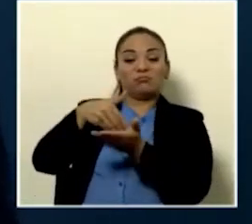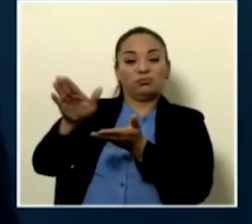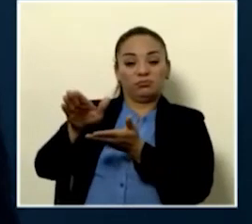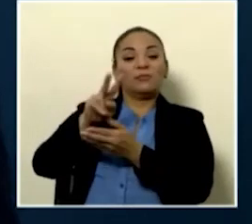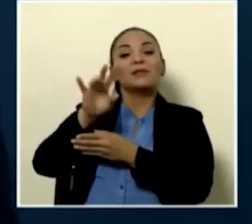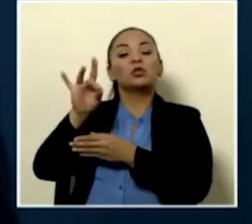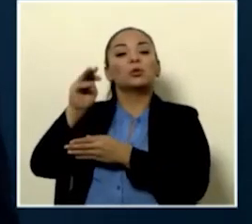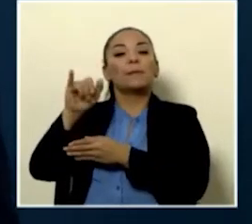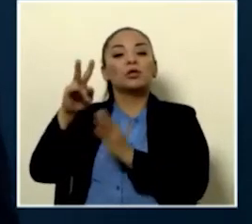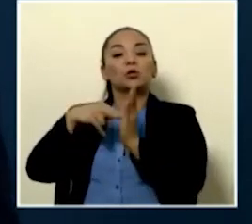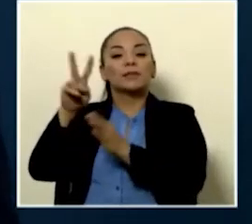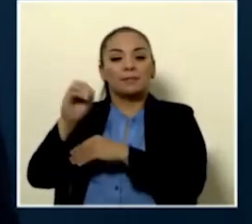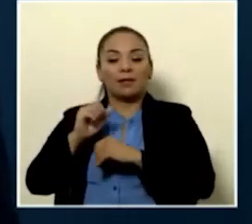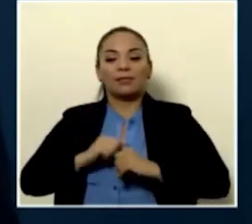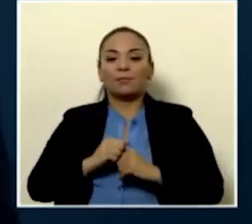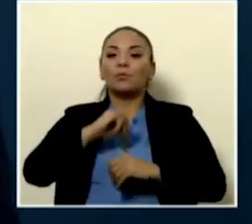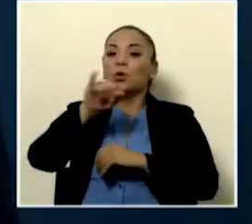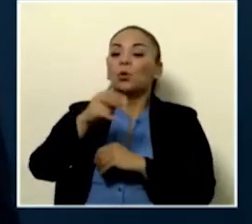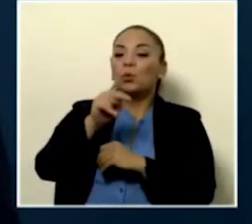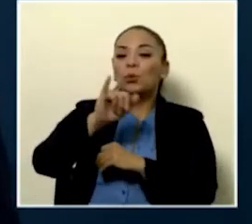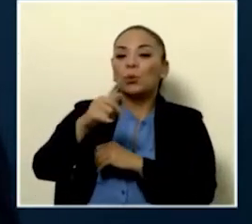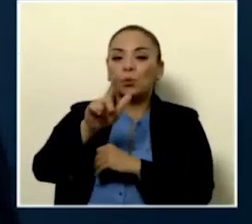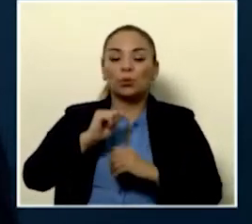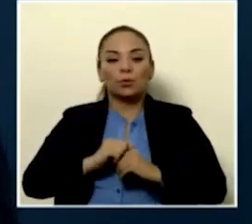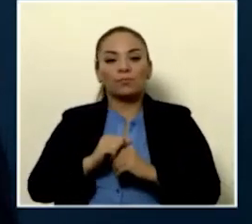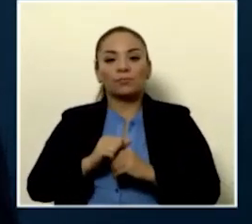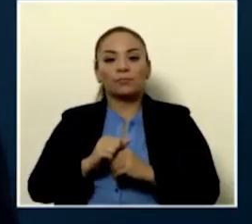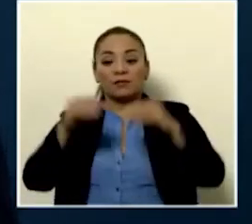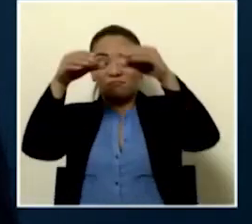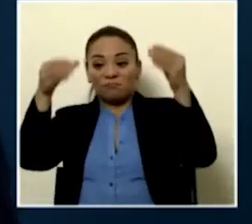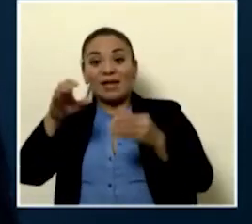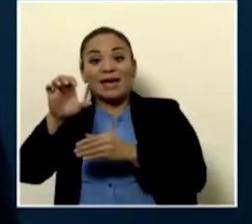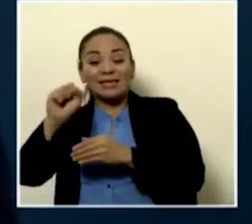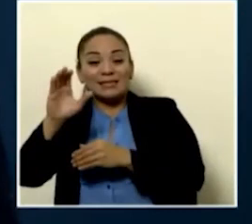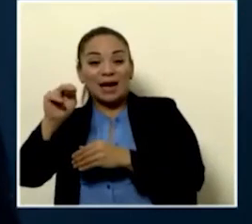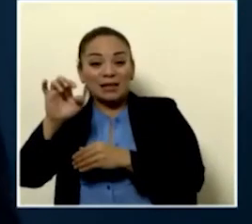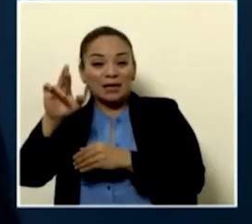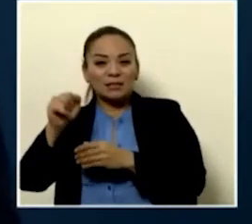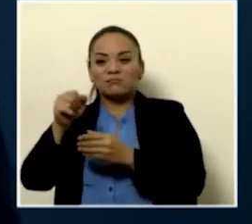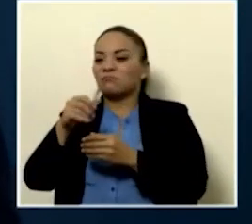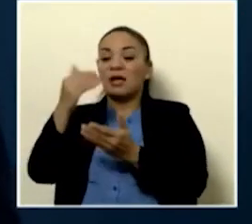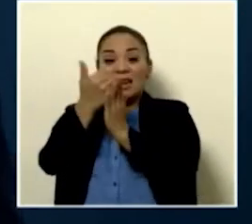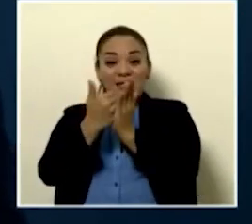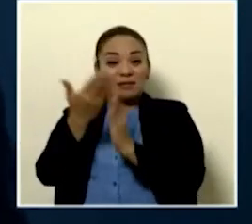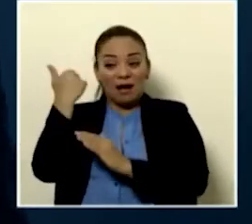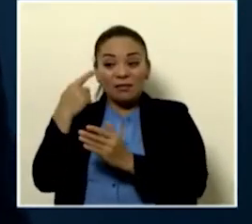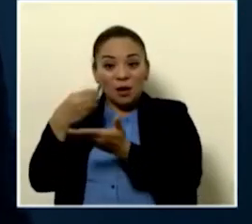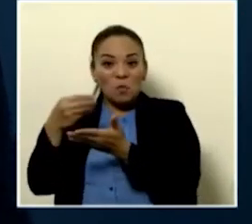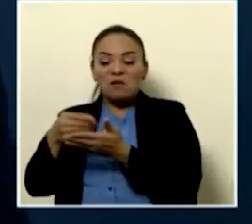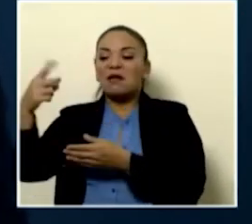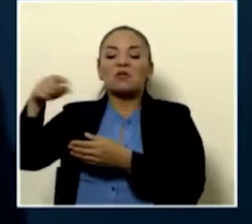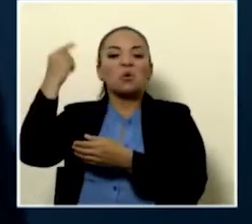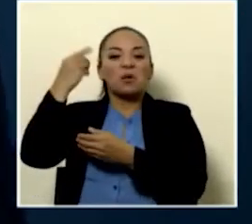del 2020. En junio o julio habían sacado los escáneres de la lista de adquisiciones de ese